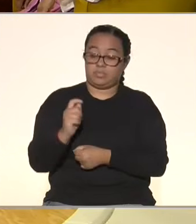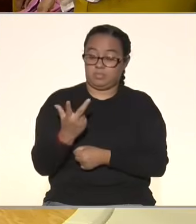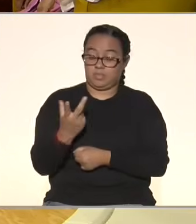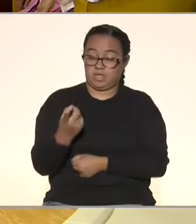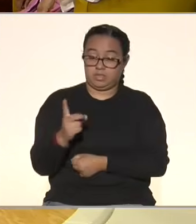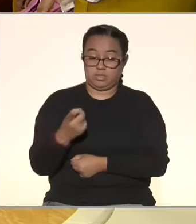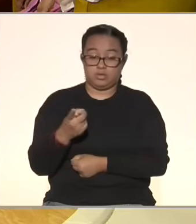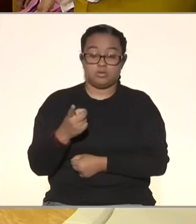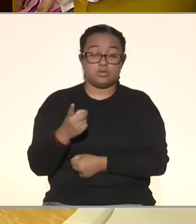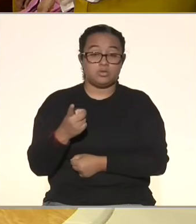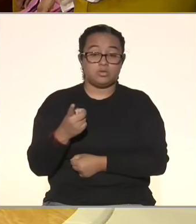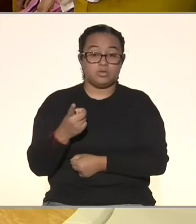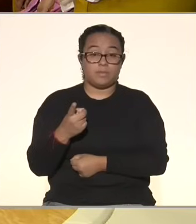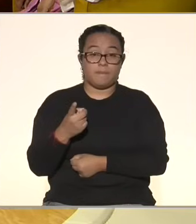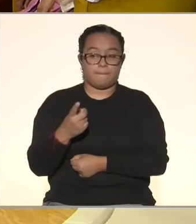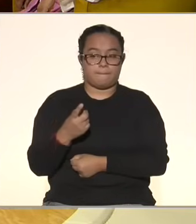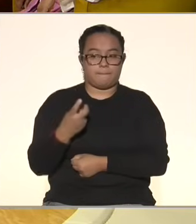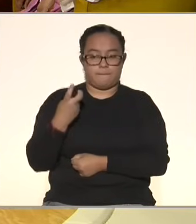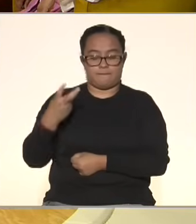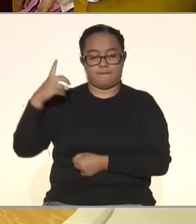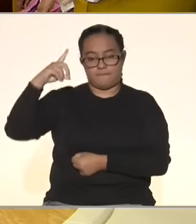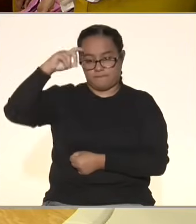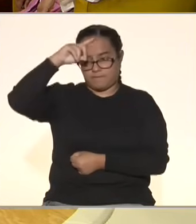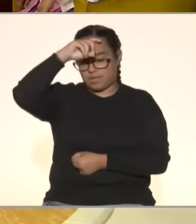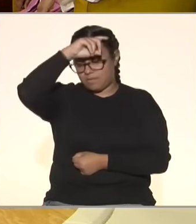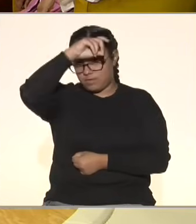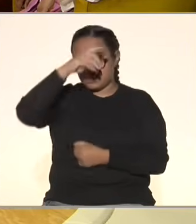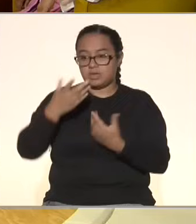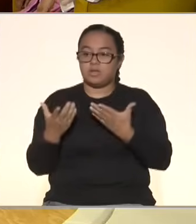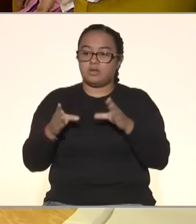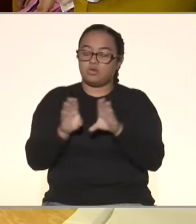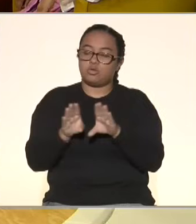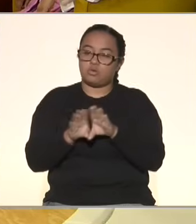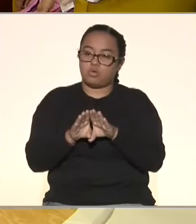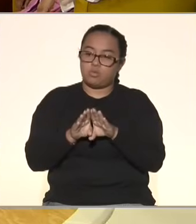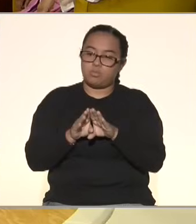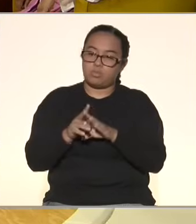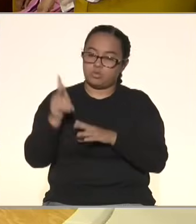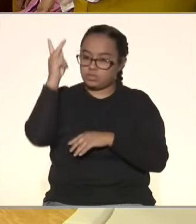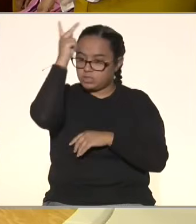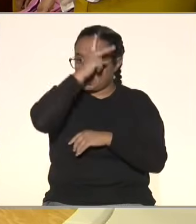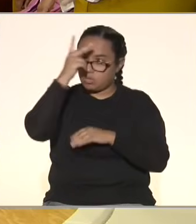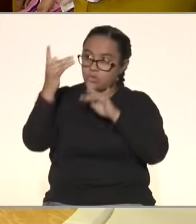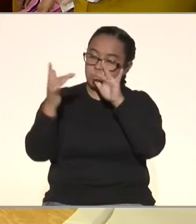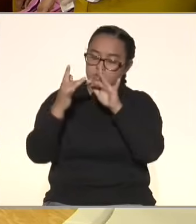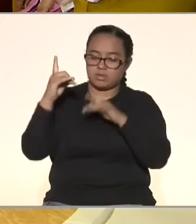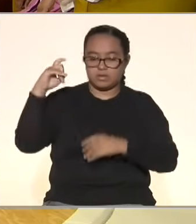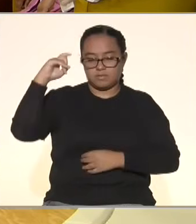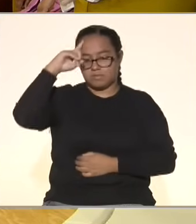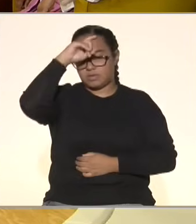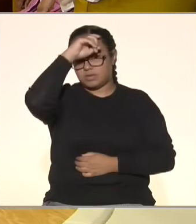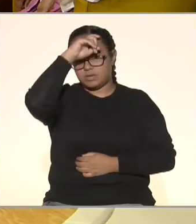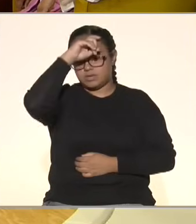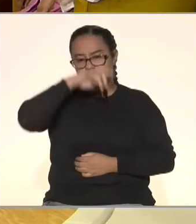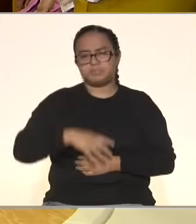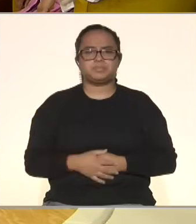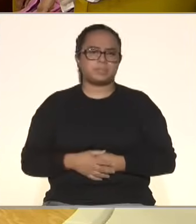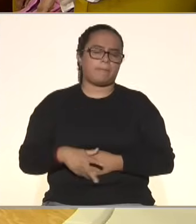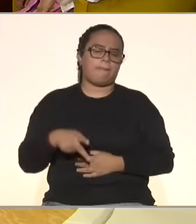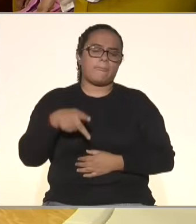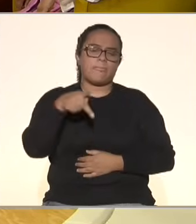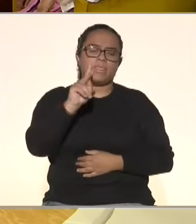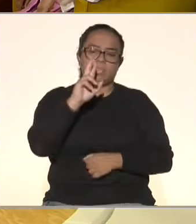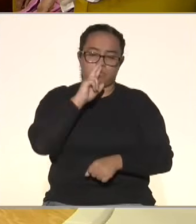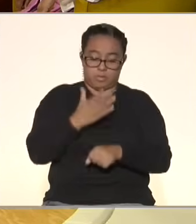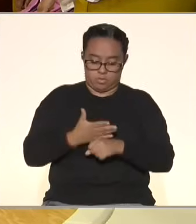diciembre y entonces es difícil ahorita hacer contacto tal vez con algún terapeuta. ¿Qué tanto también esto es